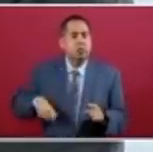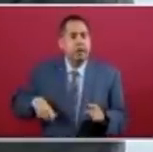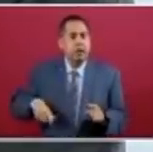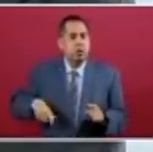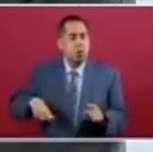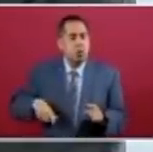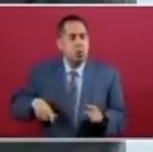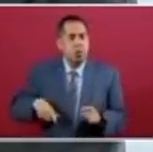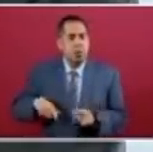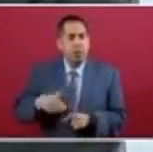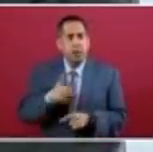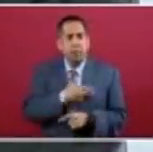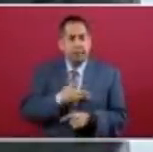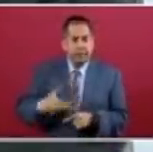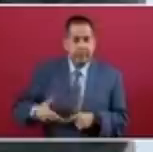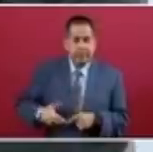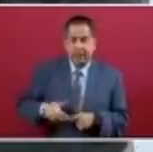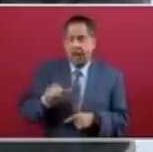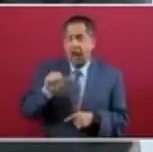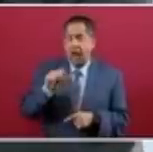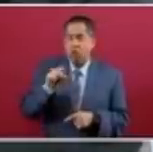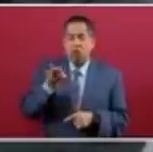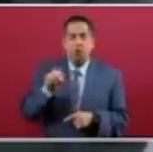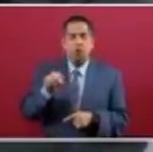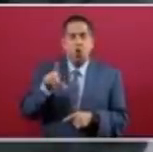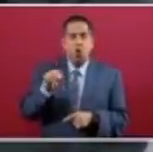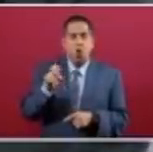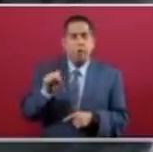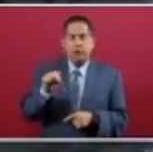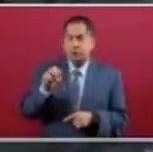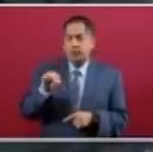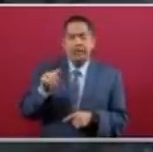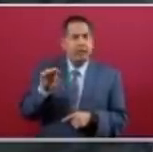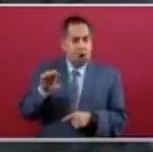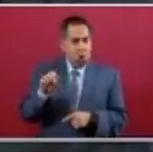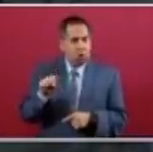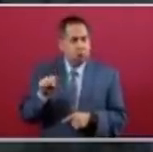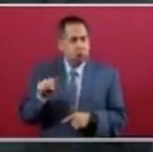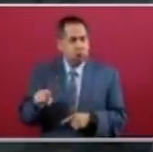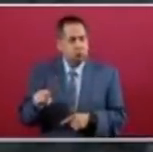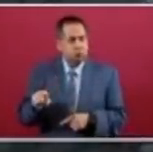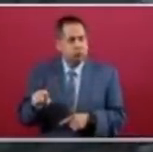del presidente Adolfo López Mateos, las grandes